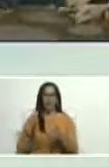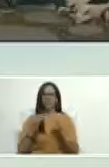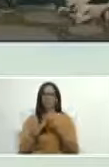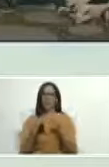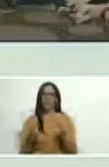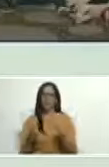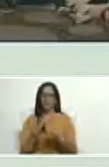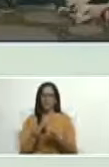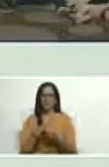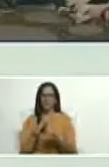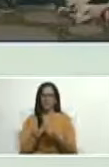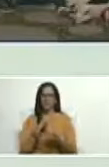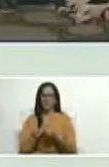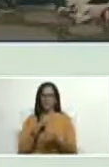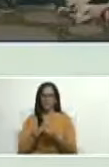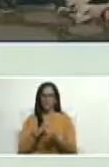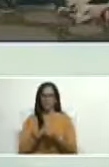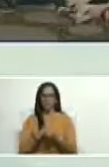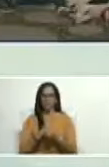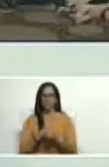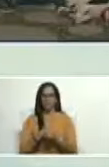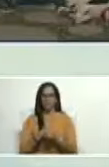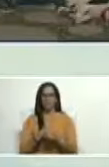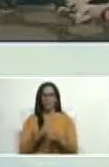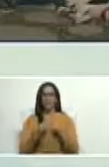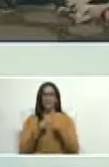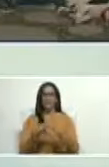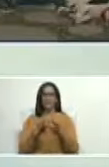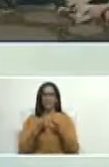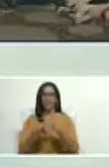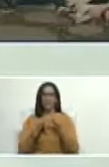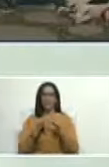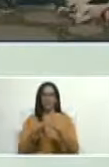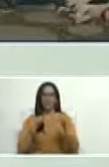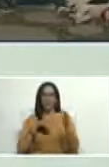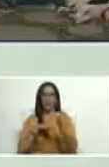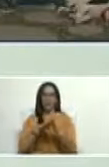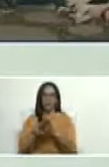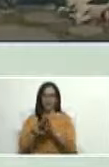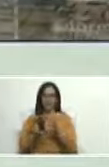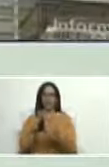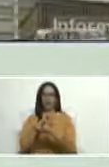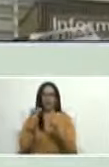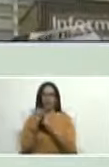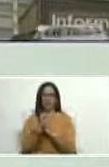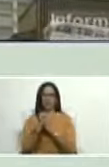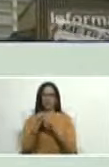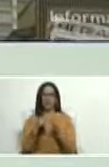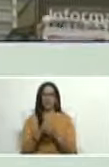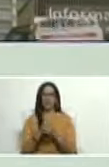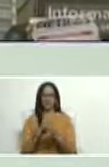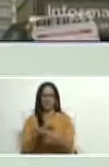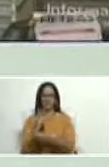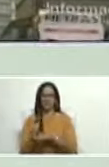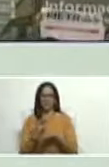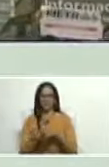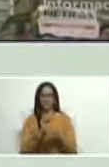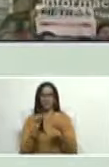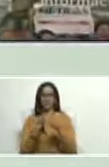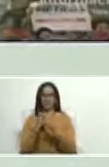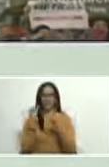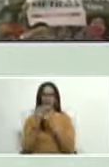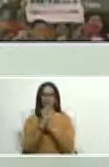de emprendimiento. Seguir avanzando en la línea ecologista, la conservación de la naturaleza.